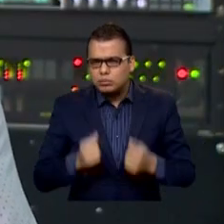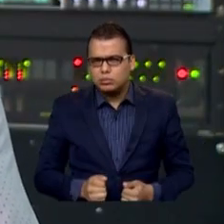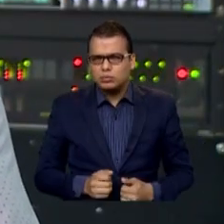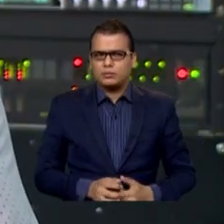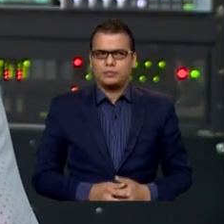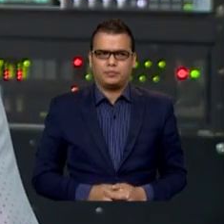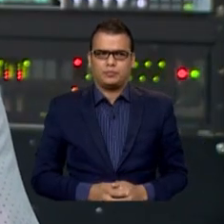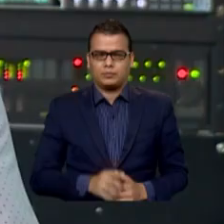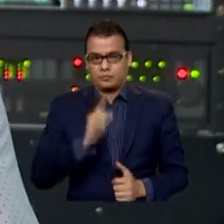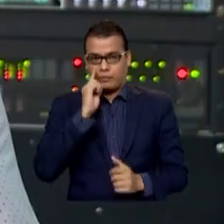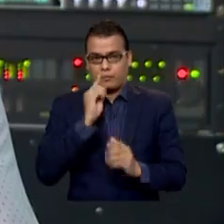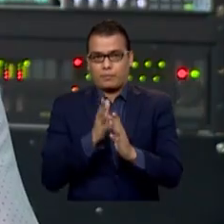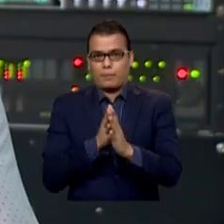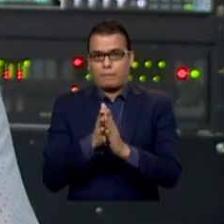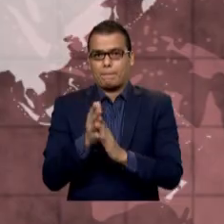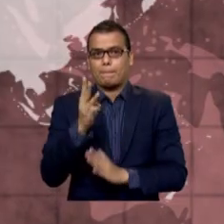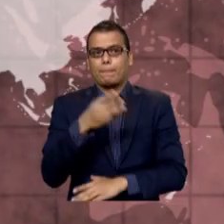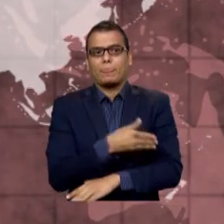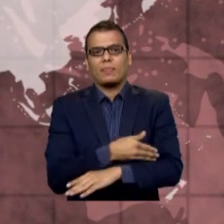manera: